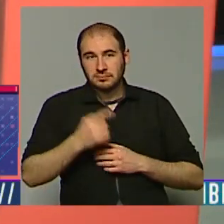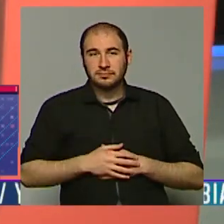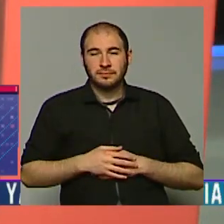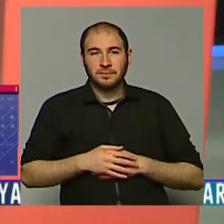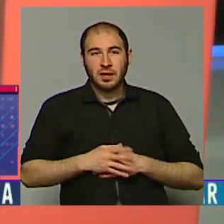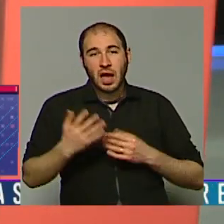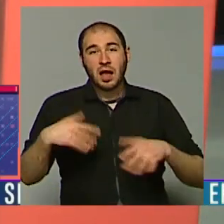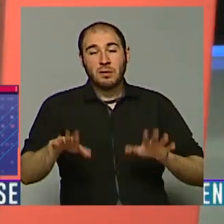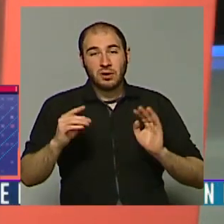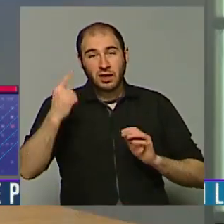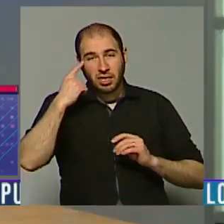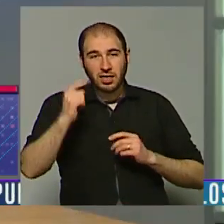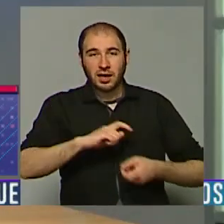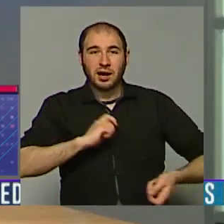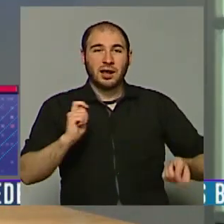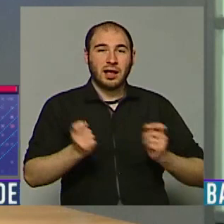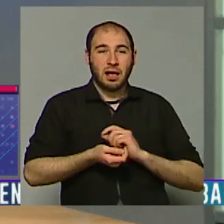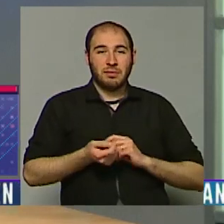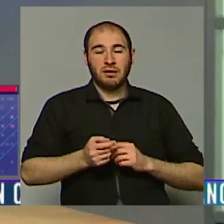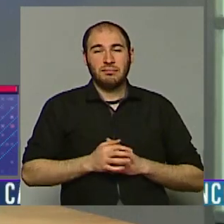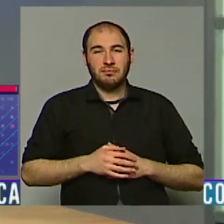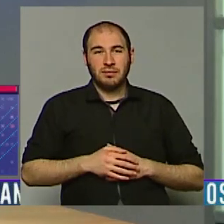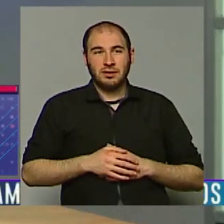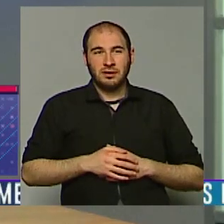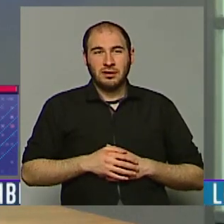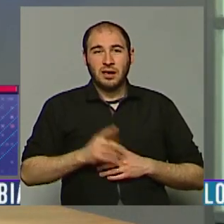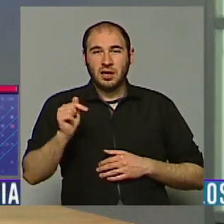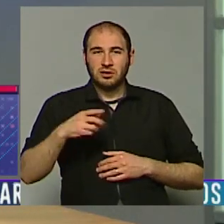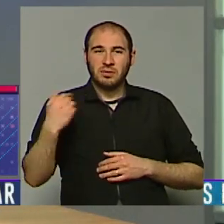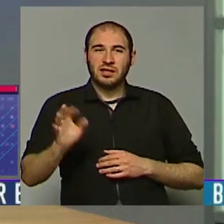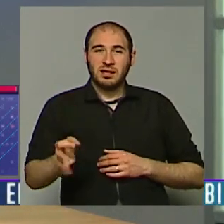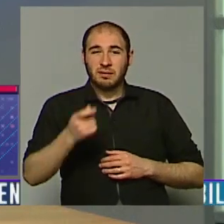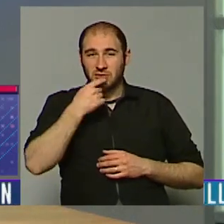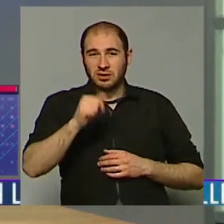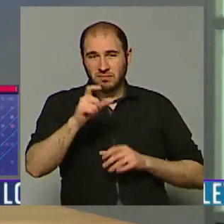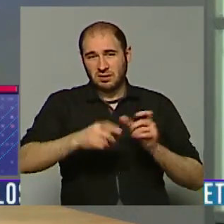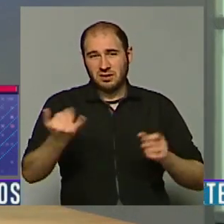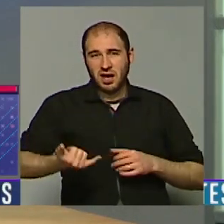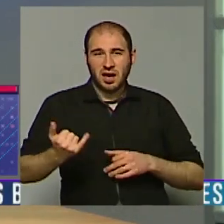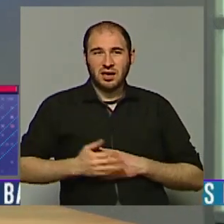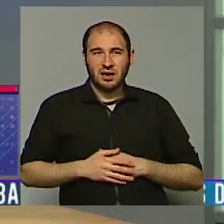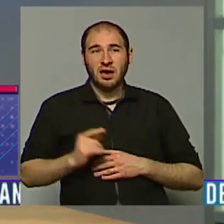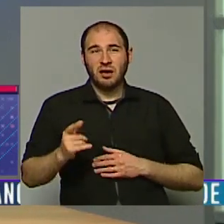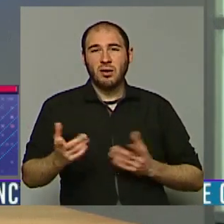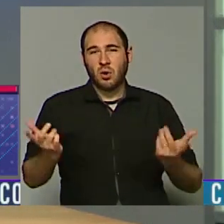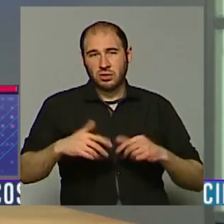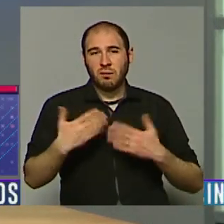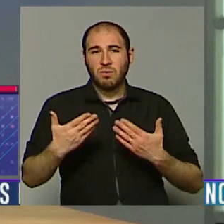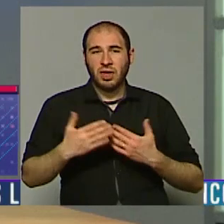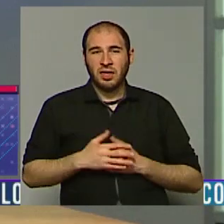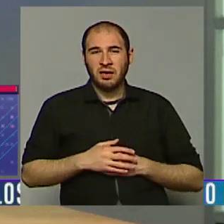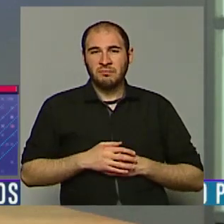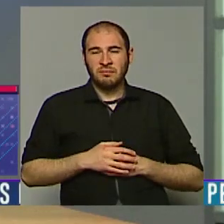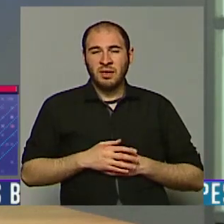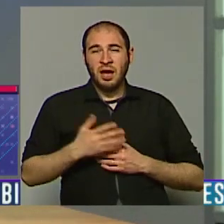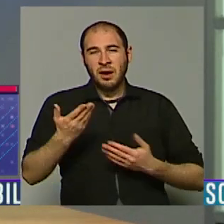vez están pensando en transformarse en ese estilo de vida. Y bueno, está bueno saber que en Mendoza hay gente que lo hace y que se pueden juntar para eso, sobre todo, ¿no?